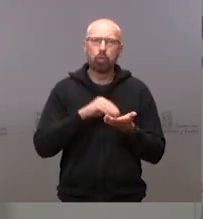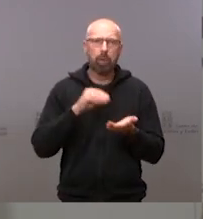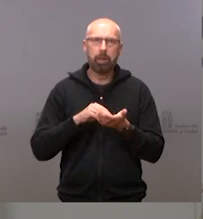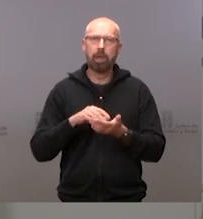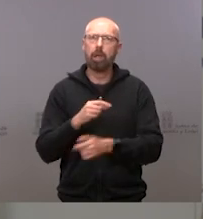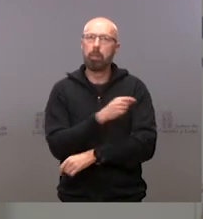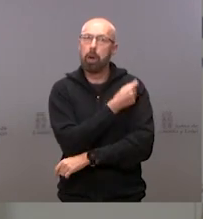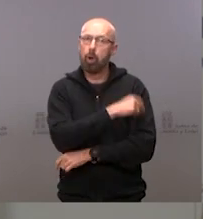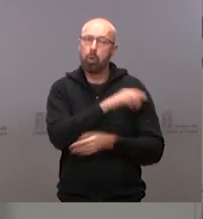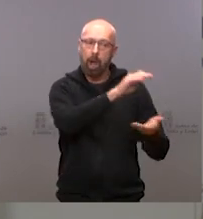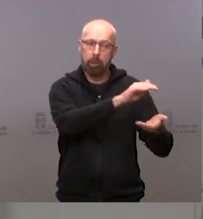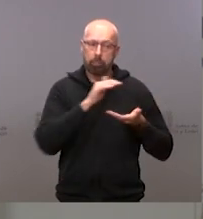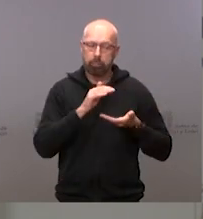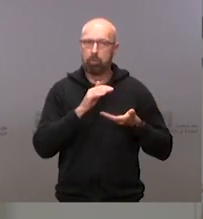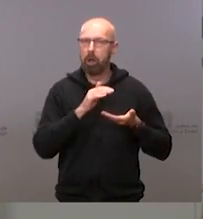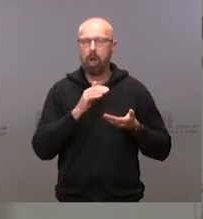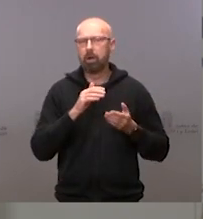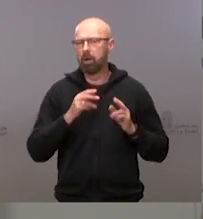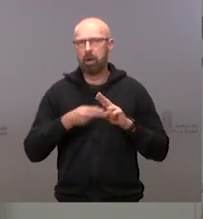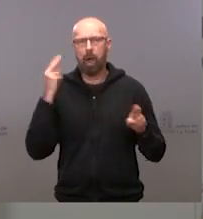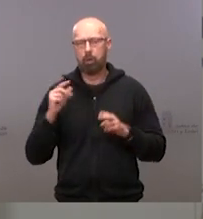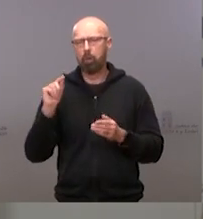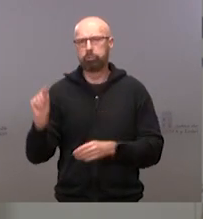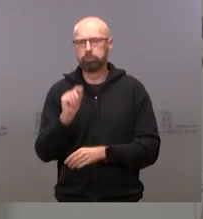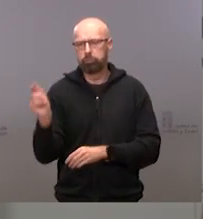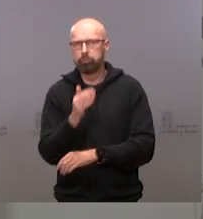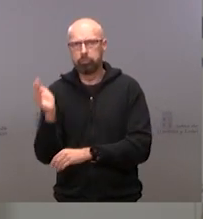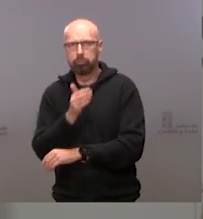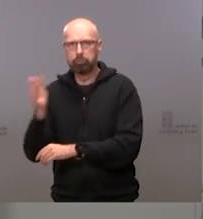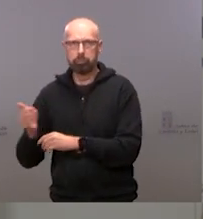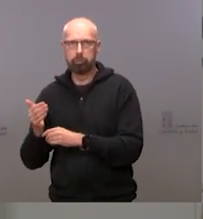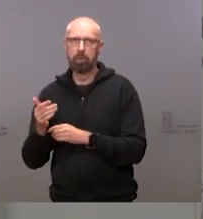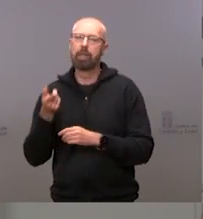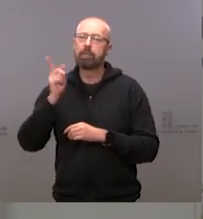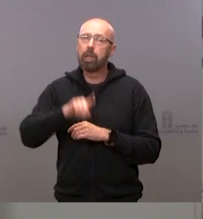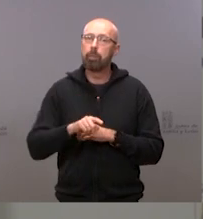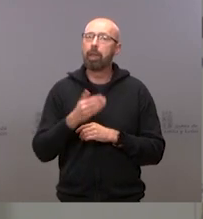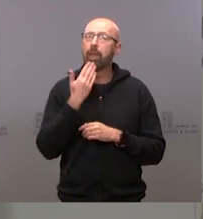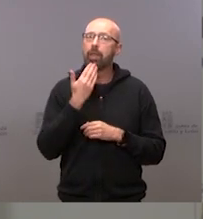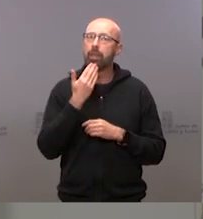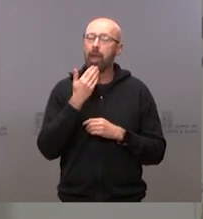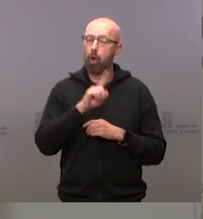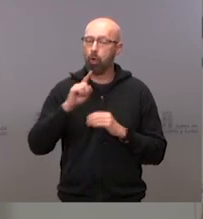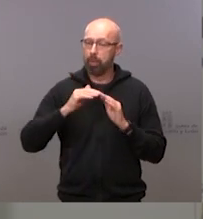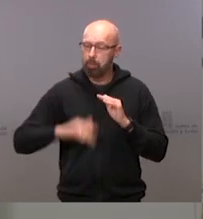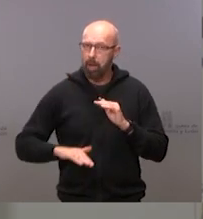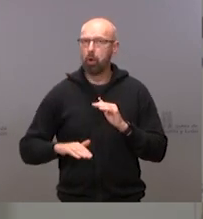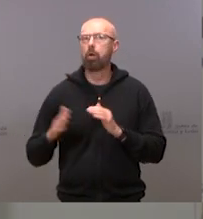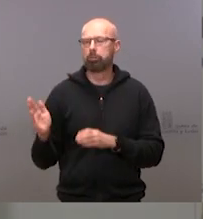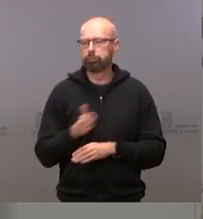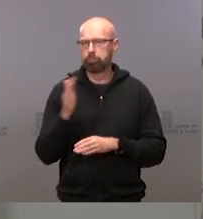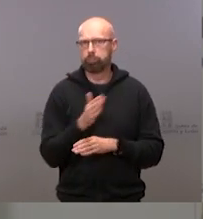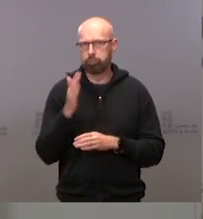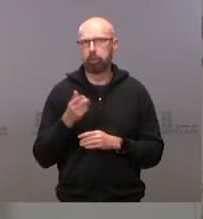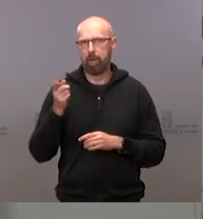viene vacuna que se pone y vamos a agilizar también la vacunación en los menores de 11 años hemos insistido